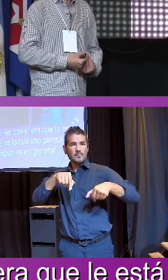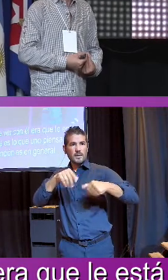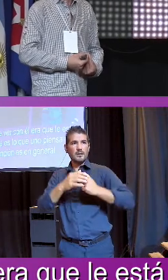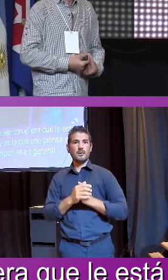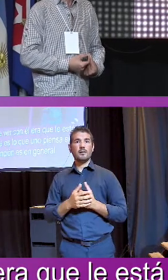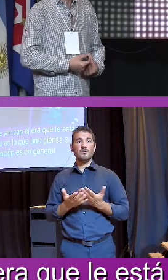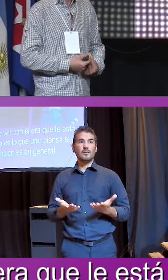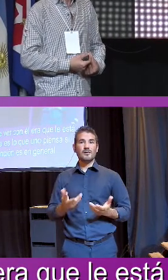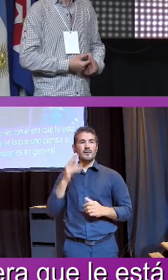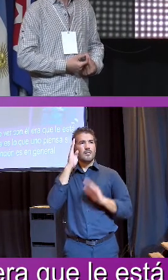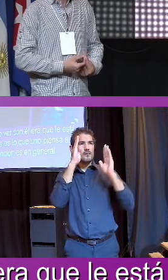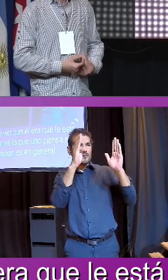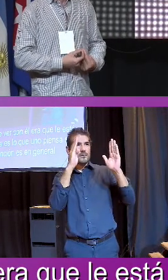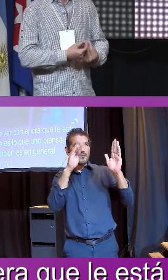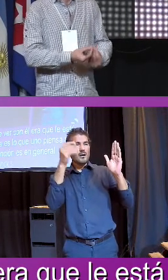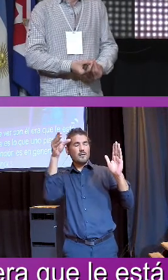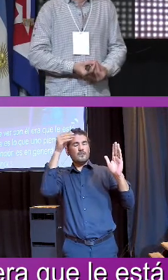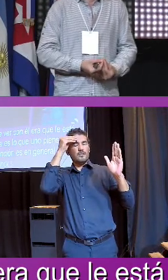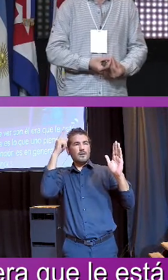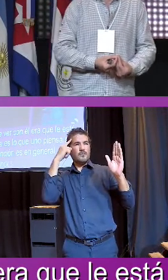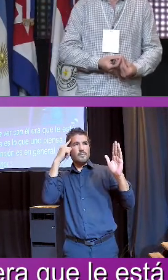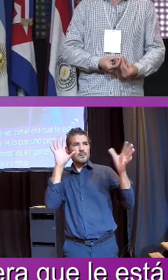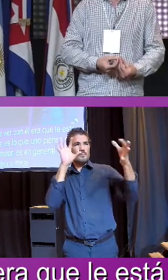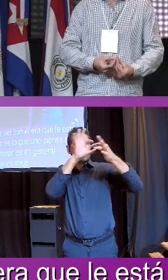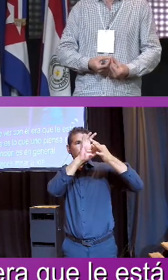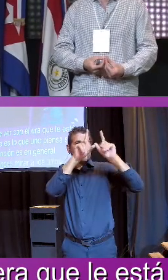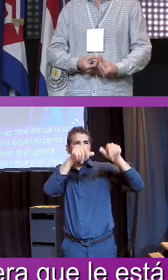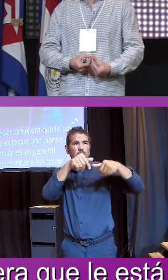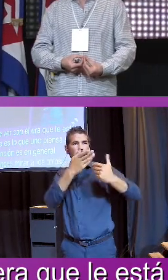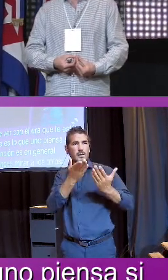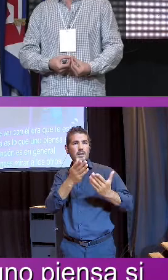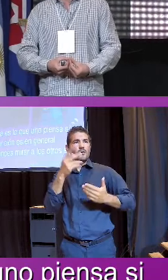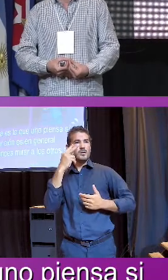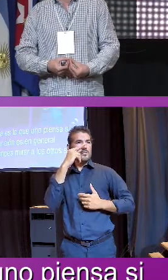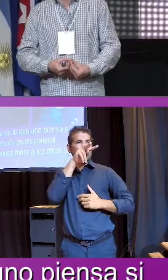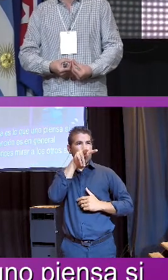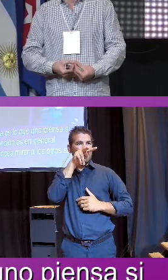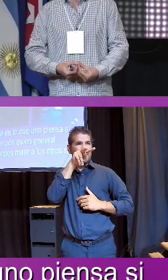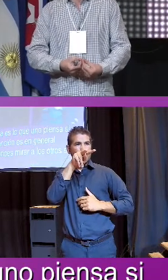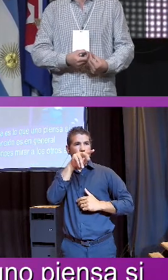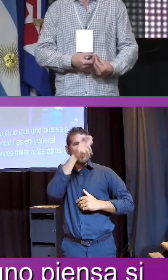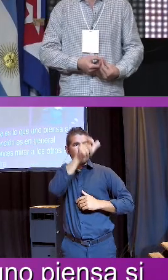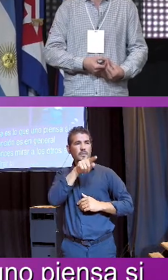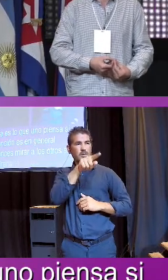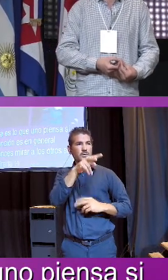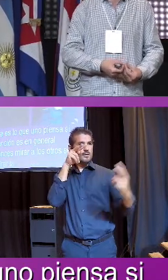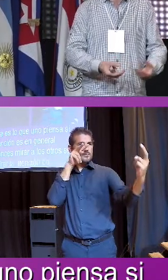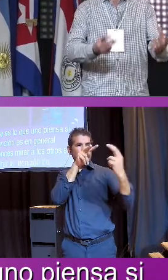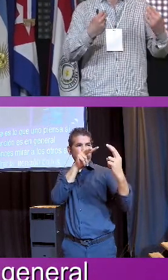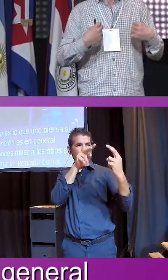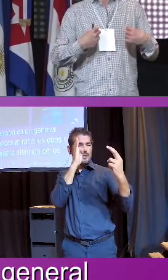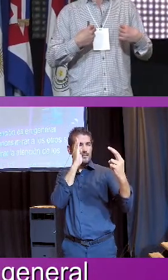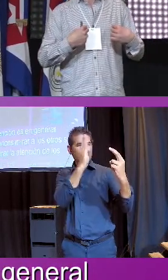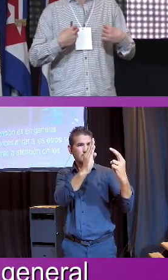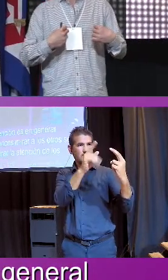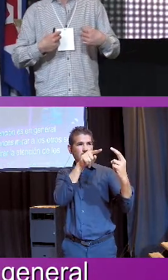la cabeza, ¿sí? Entonces, mirar a los otros se transforma muy rápidamente en mirar la atención de los otros,